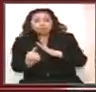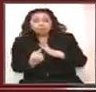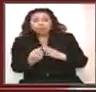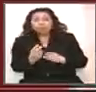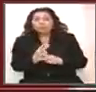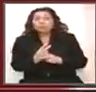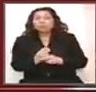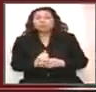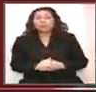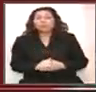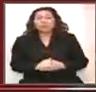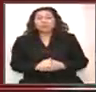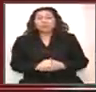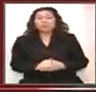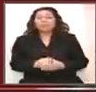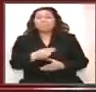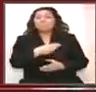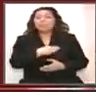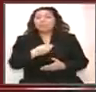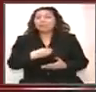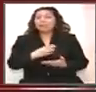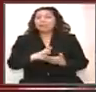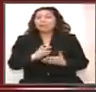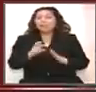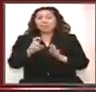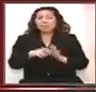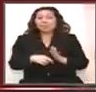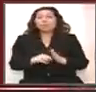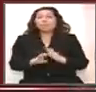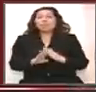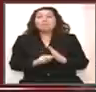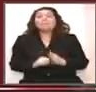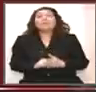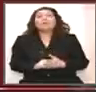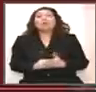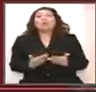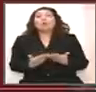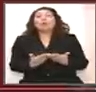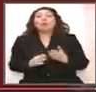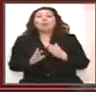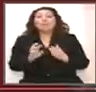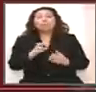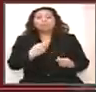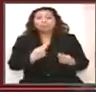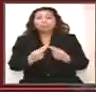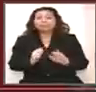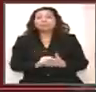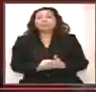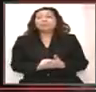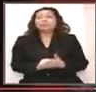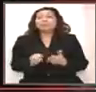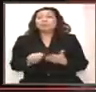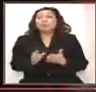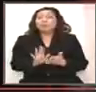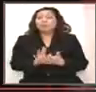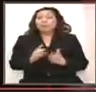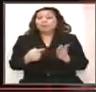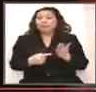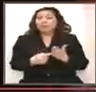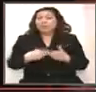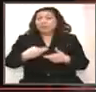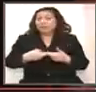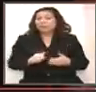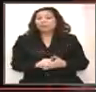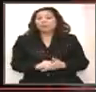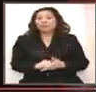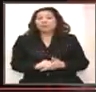comunidad segura, en el Ministerio de Educación, programa de paz escolar, centros de educación básica alternativa y centros de educación técnica